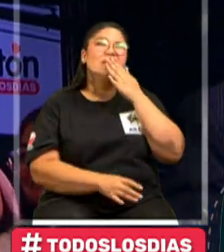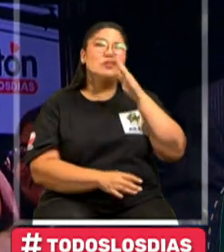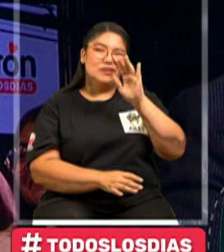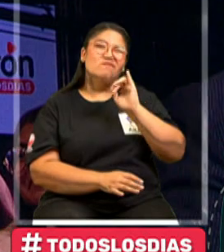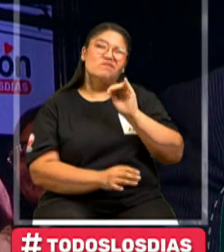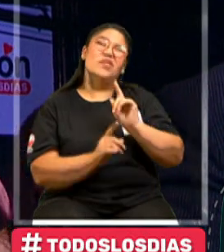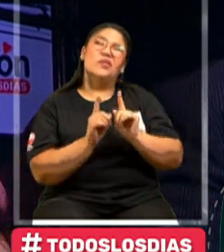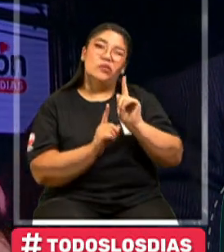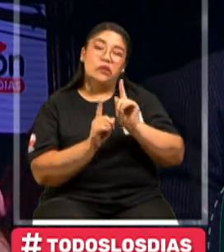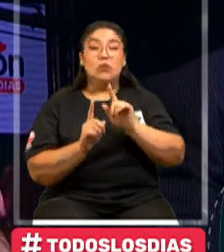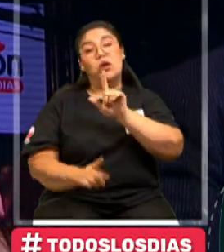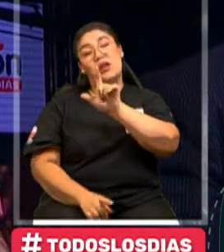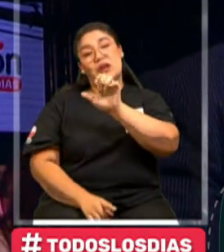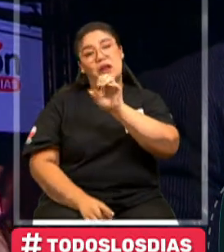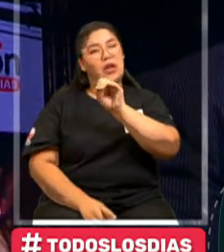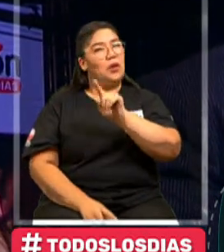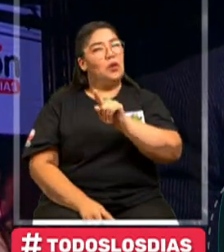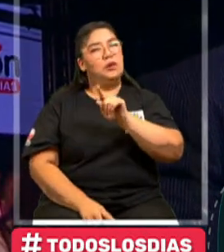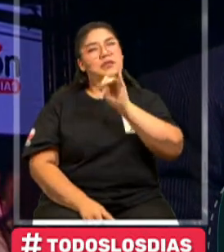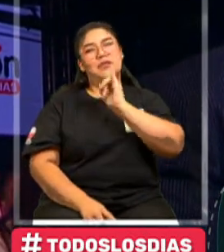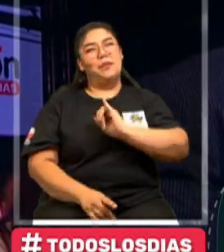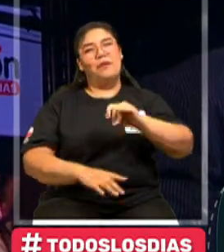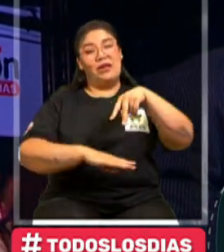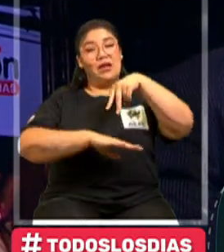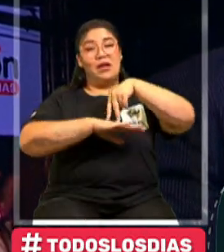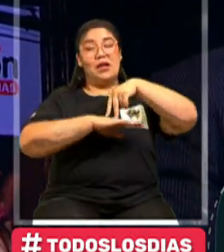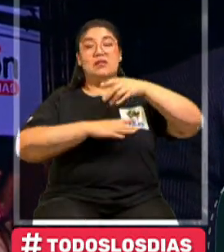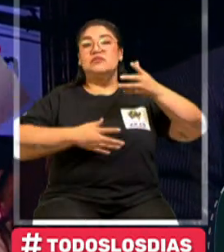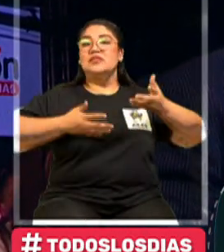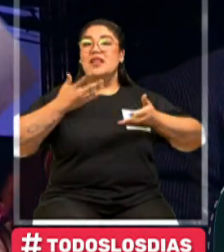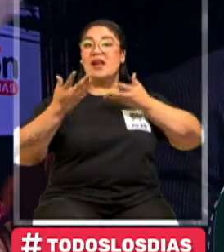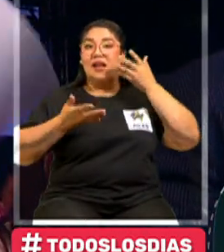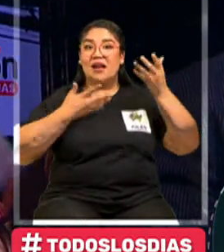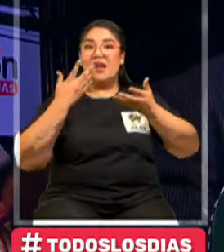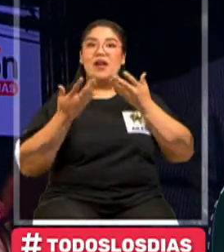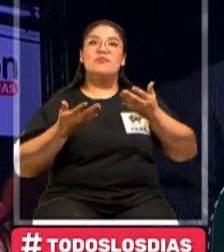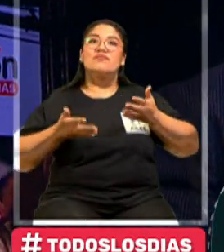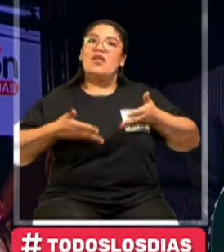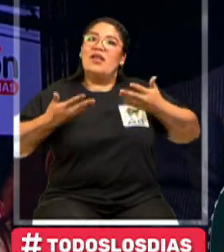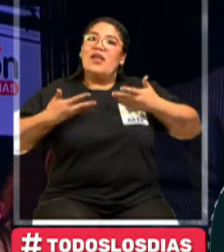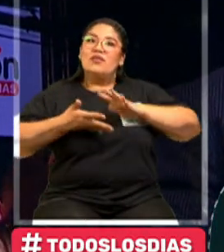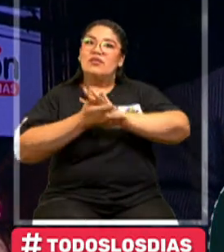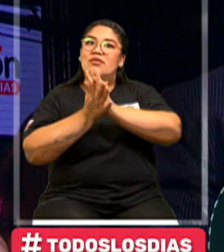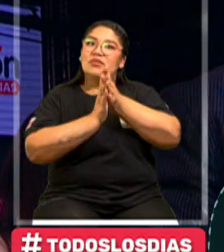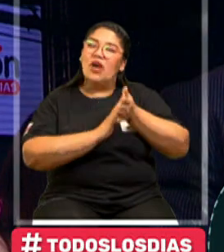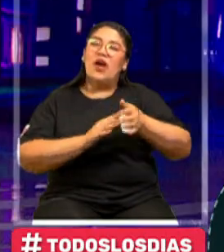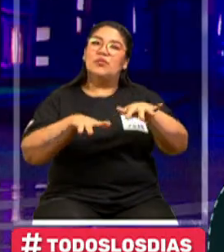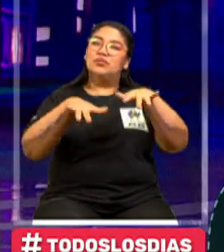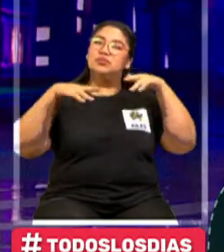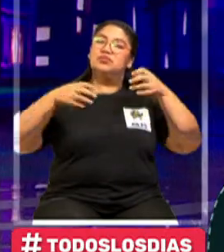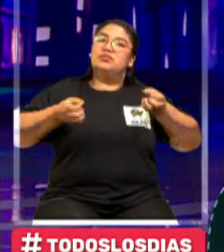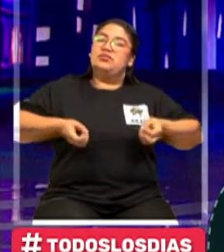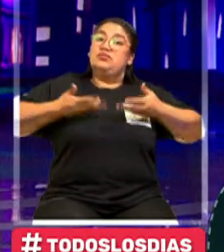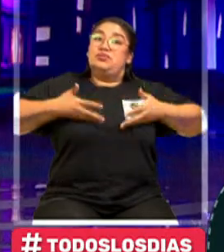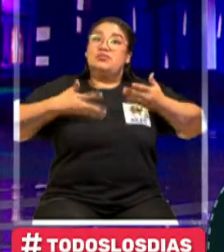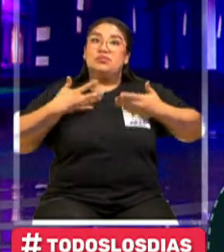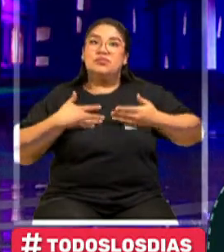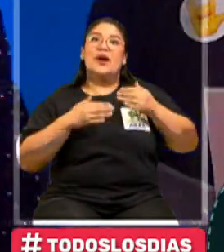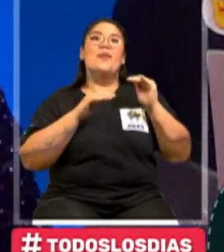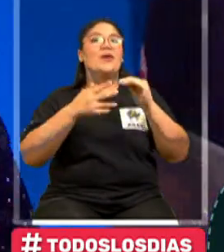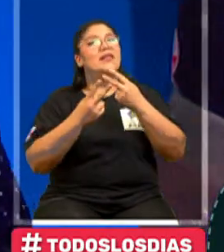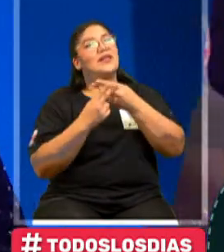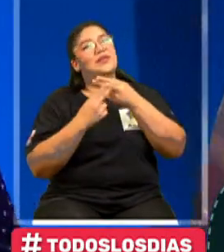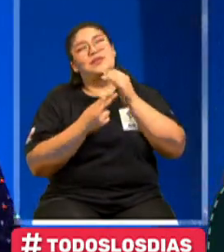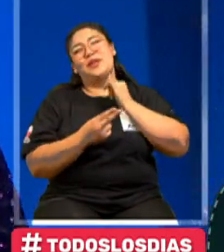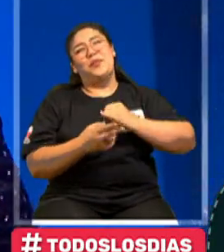Puedo mejorar. Y Leo, siempre un gusto verlo acá en el escenario, Leo, dándolo todo, prendiendo al público, poniéndose con la Teletón aquí,